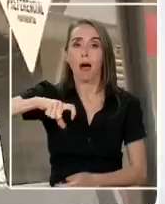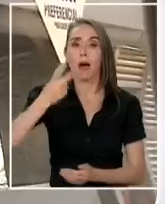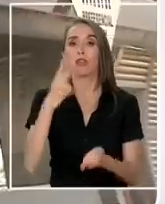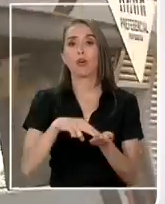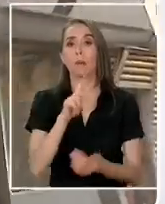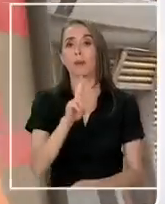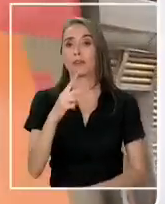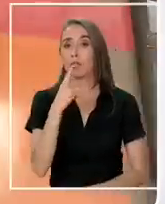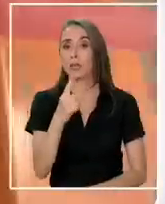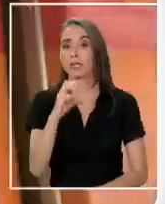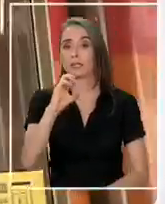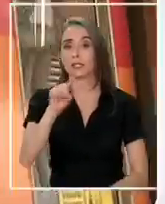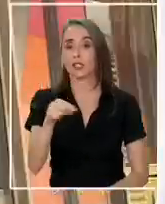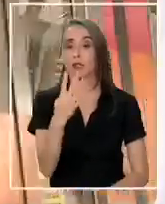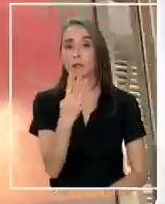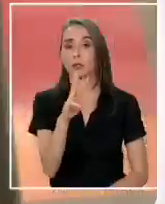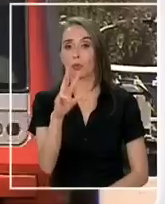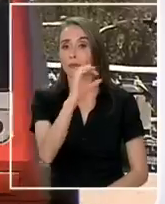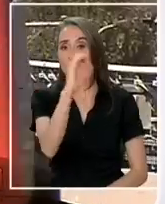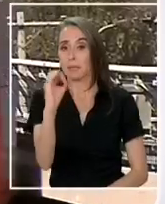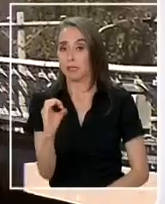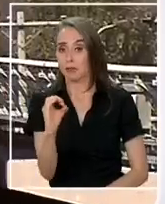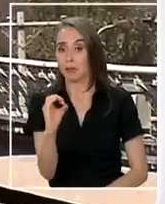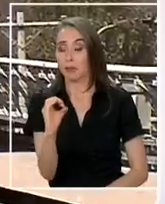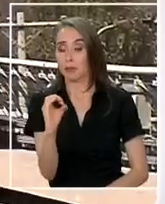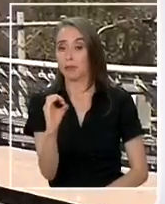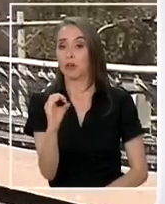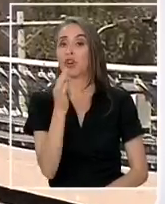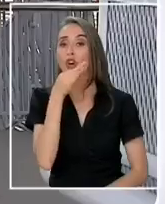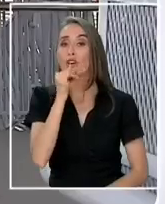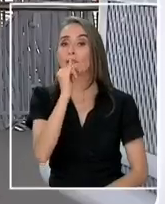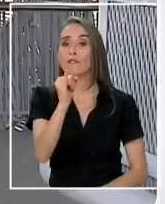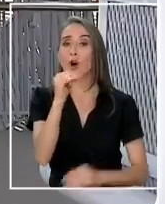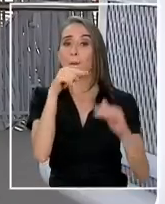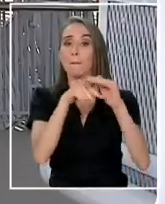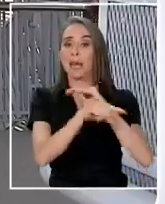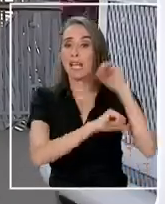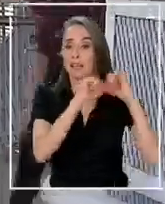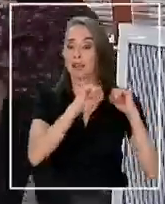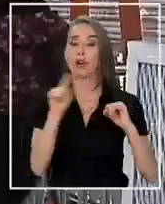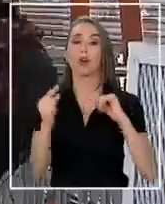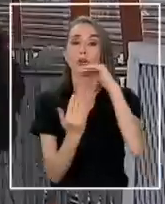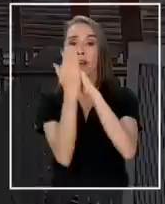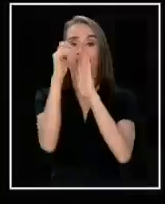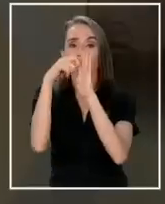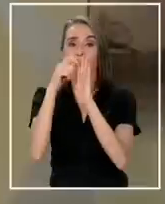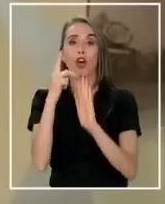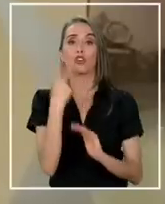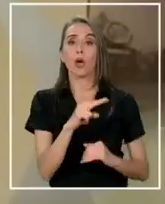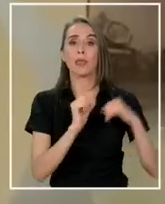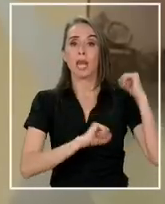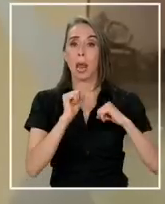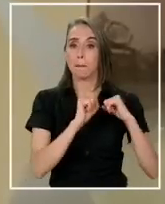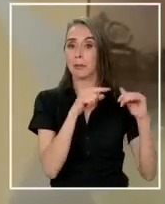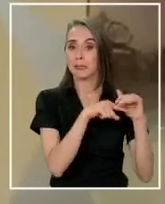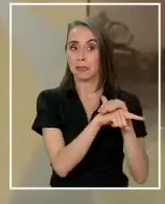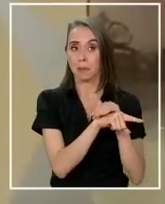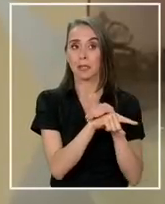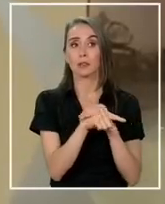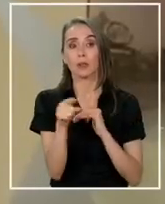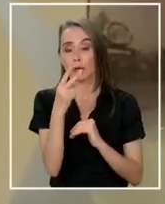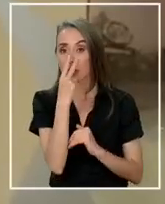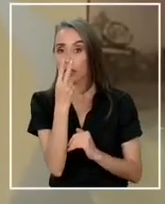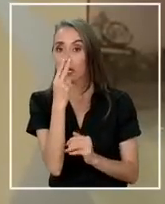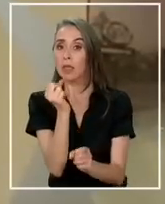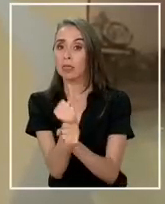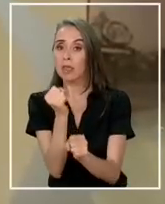2022 fue de 0,49%. si bien el video que se ha viralizado no es un video corporativo da cuenta del trabajo